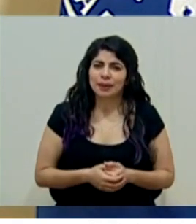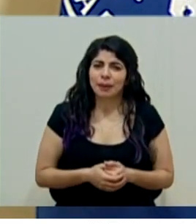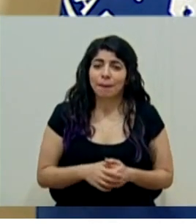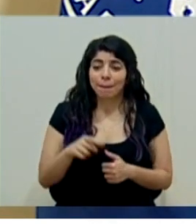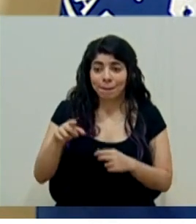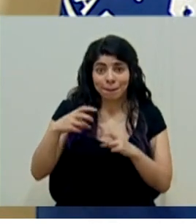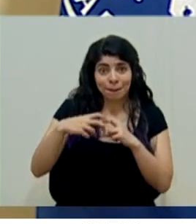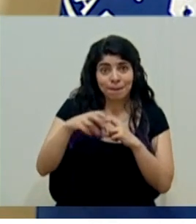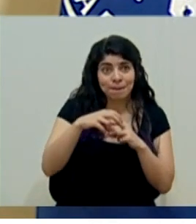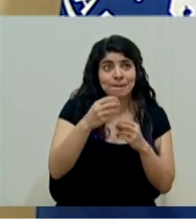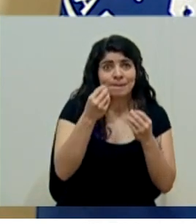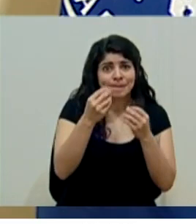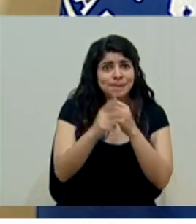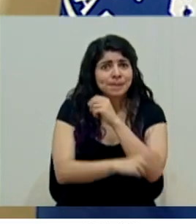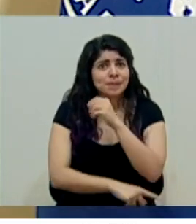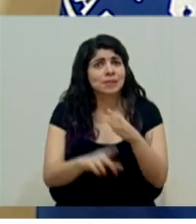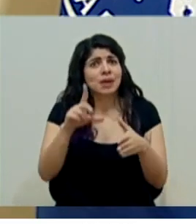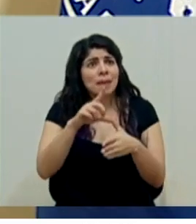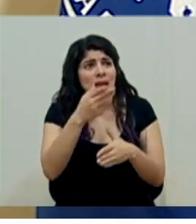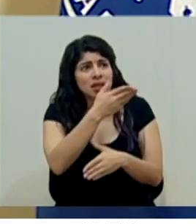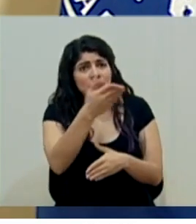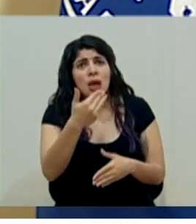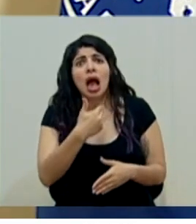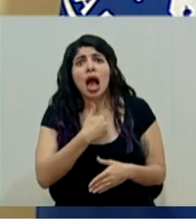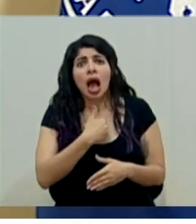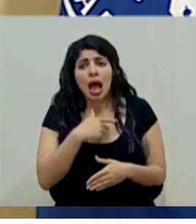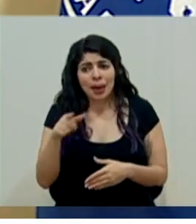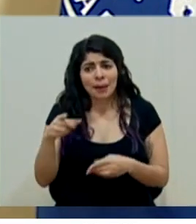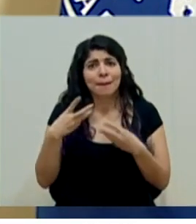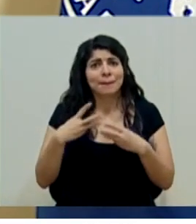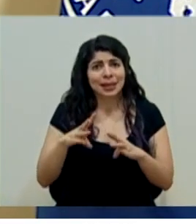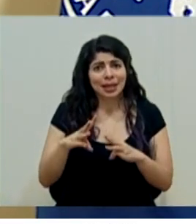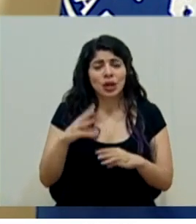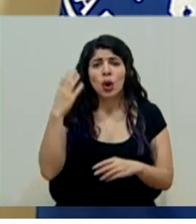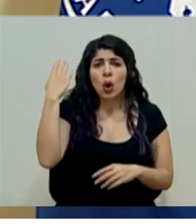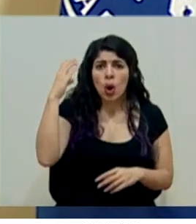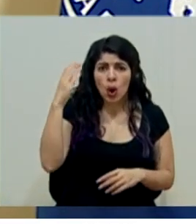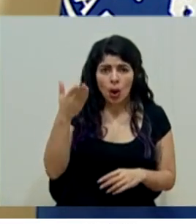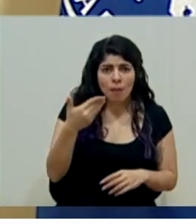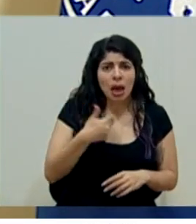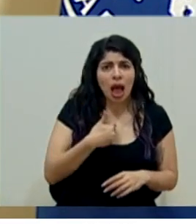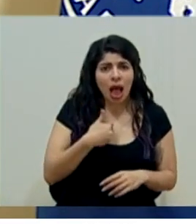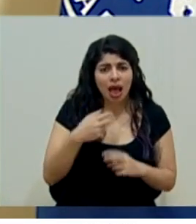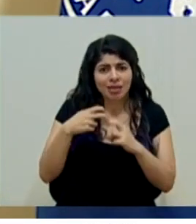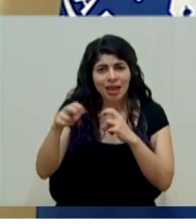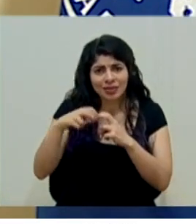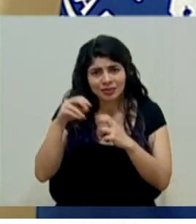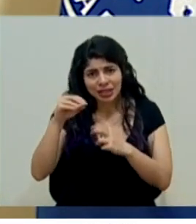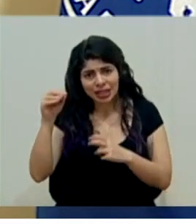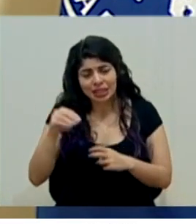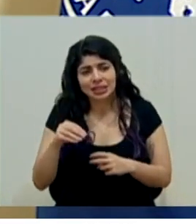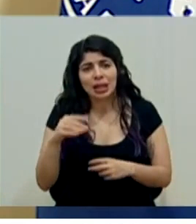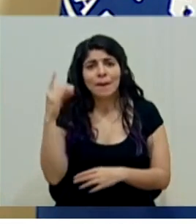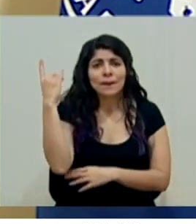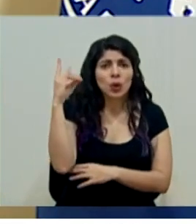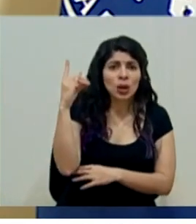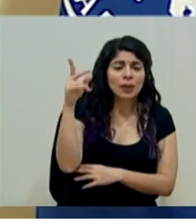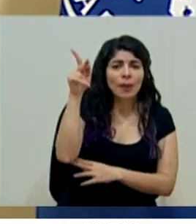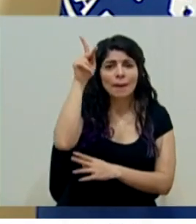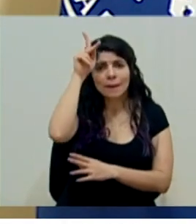hay varios países de América Latina que cuentan con esa modalidad. Colombia cuenta con esa modalidad, Bolivia,